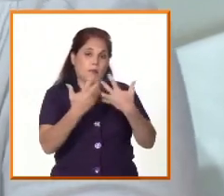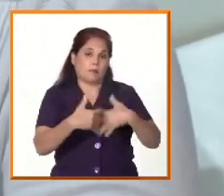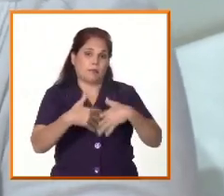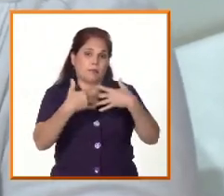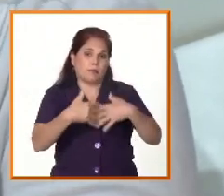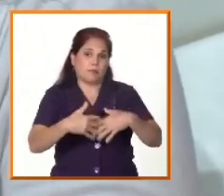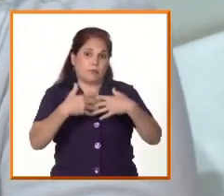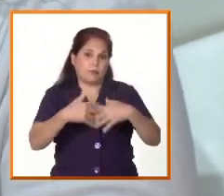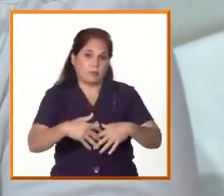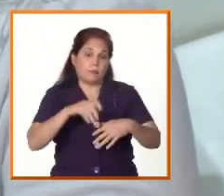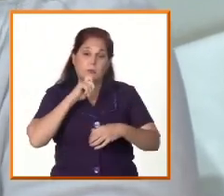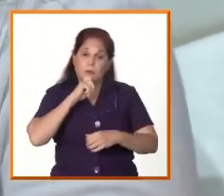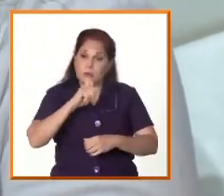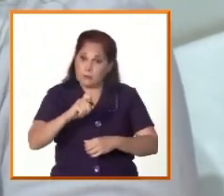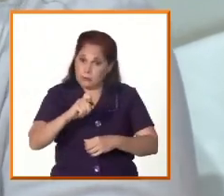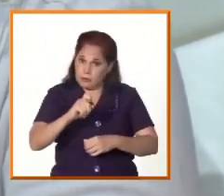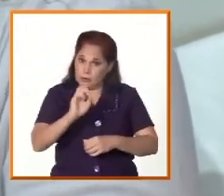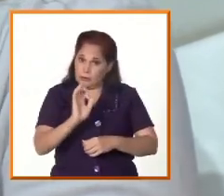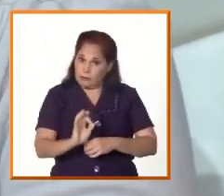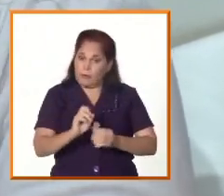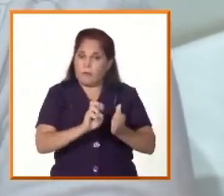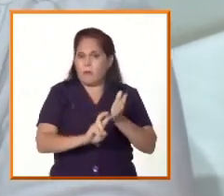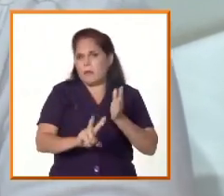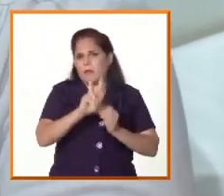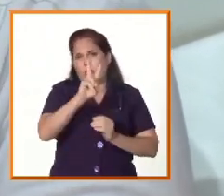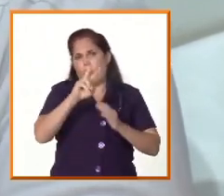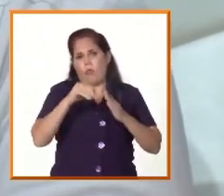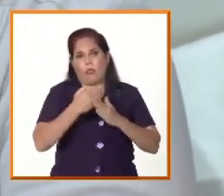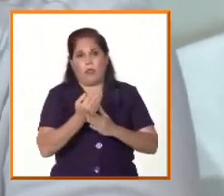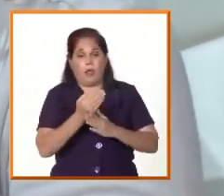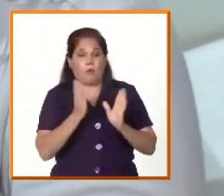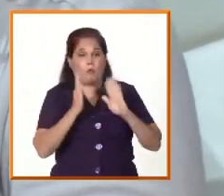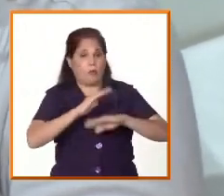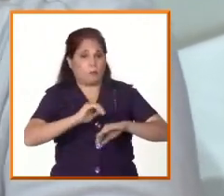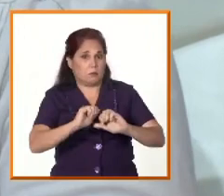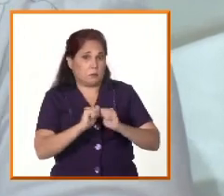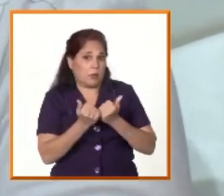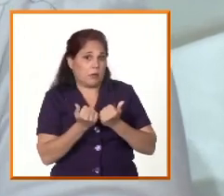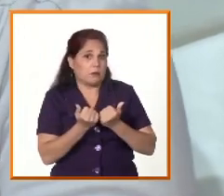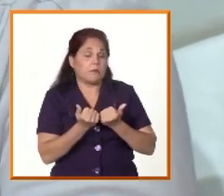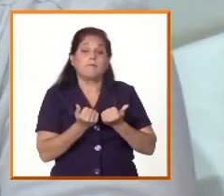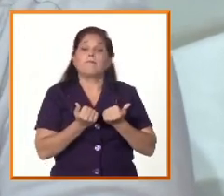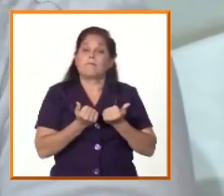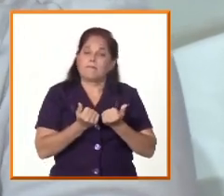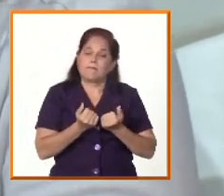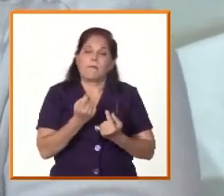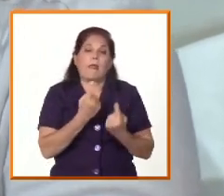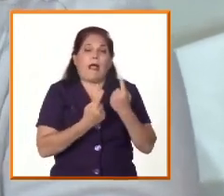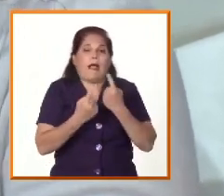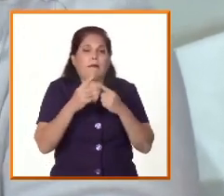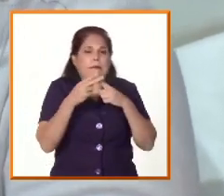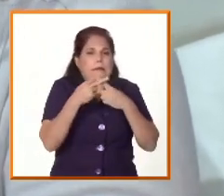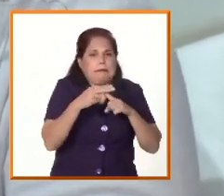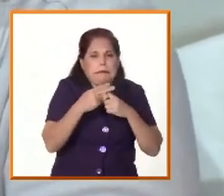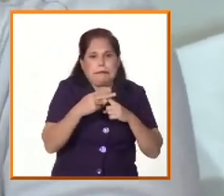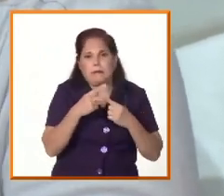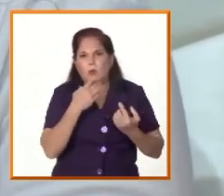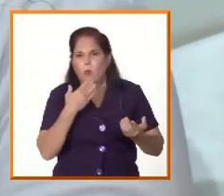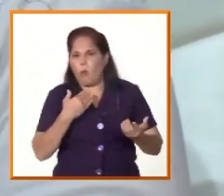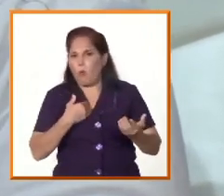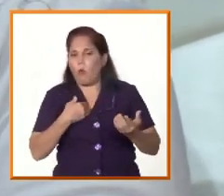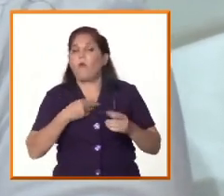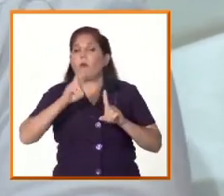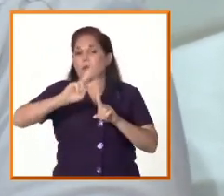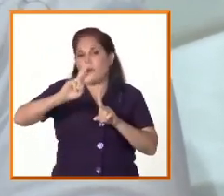fueron los días más tensos que tuvimos tuvimos provincia con dos tres días afectaciones bueno se hicieron algunos trabajos de en los medios